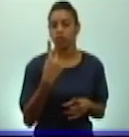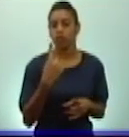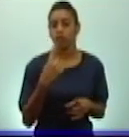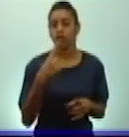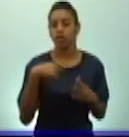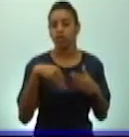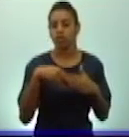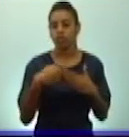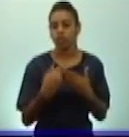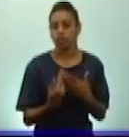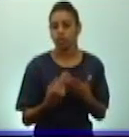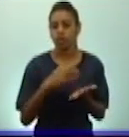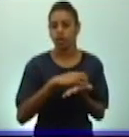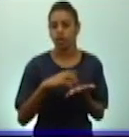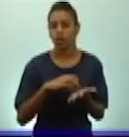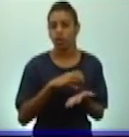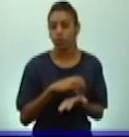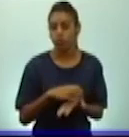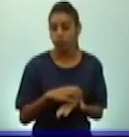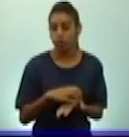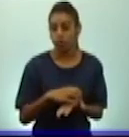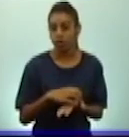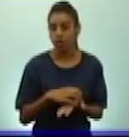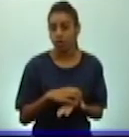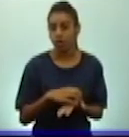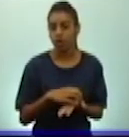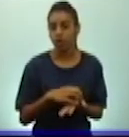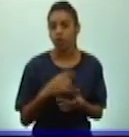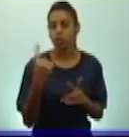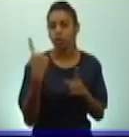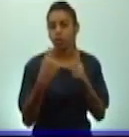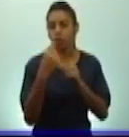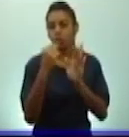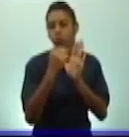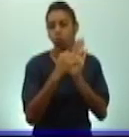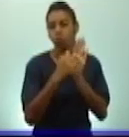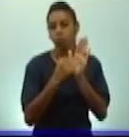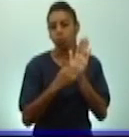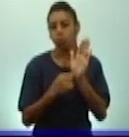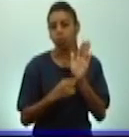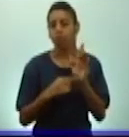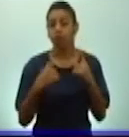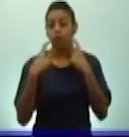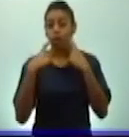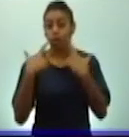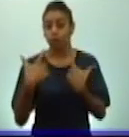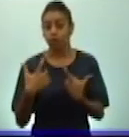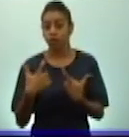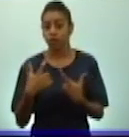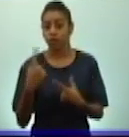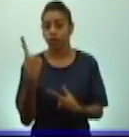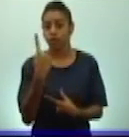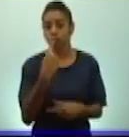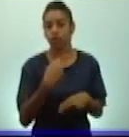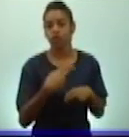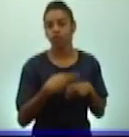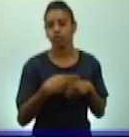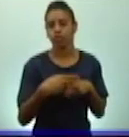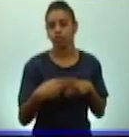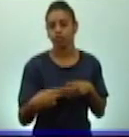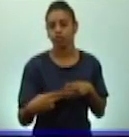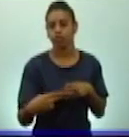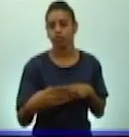fecha, el lugar donde ocurre y determinados aspectos que son propiamente de la asignatura.